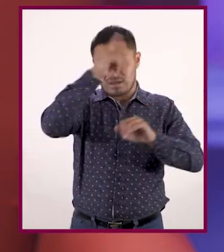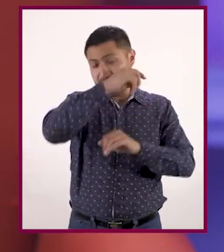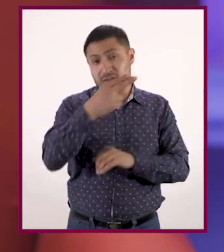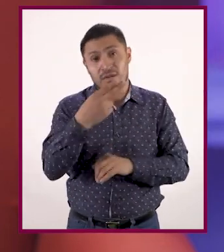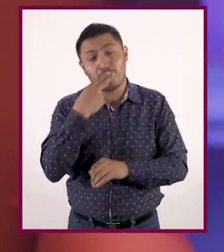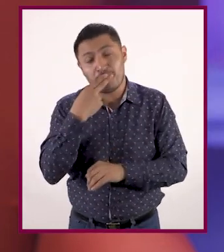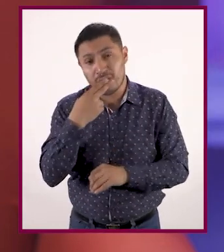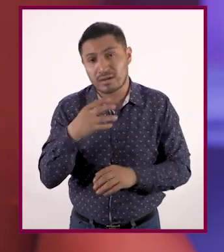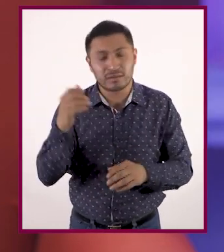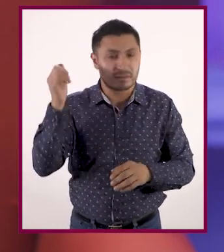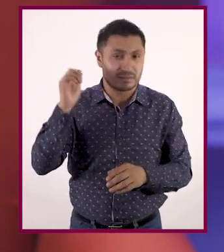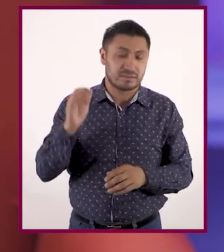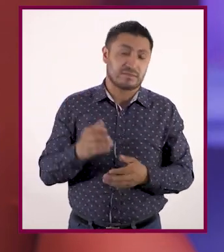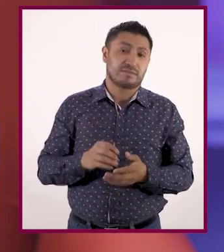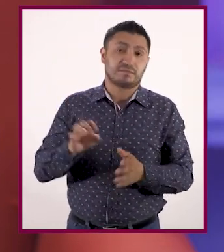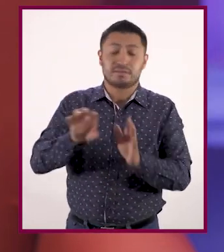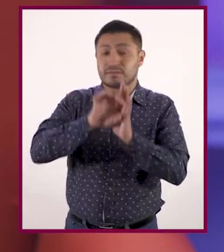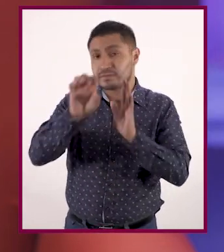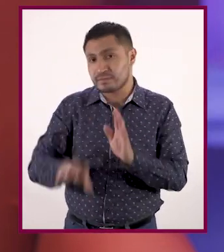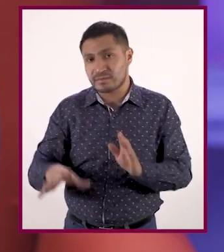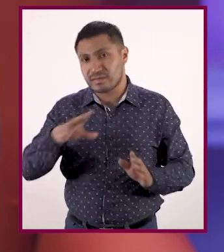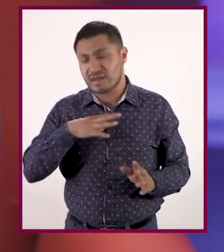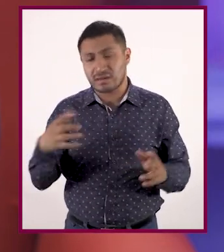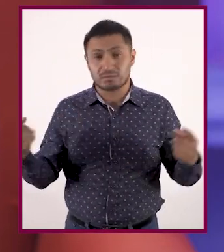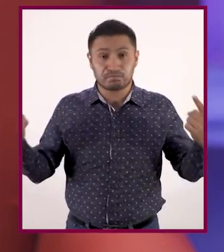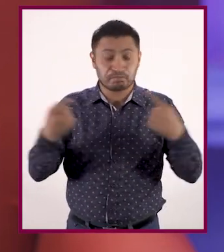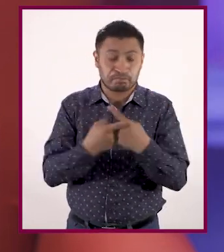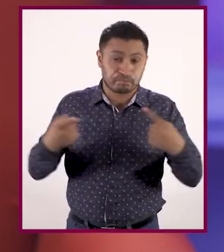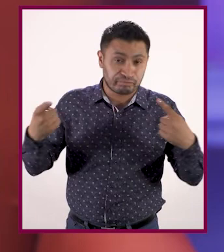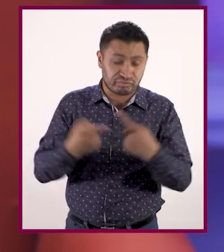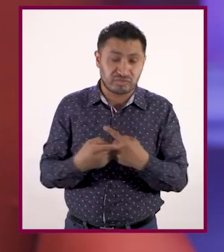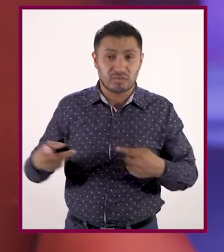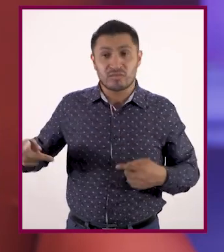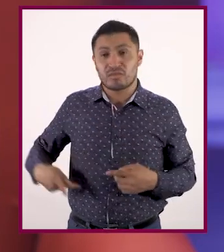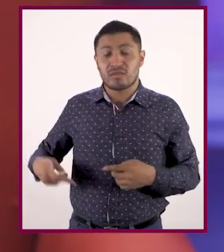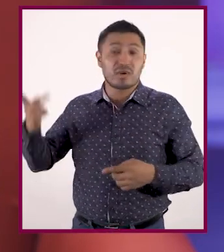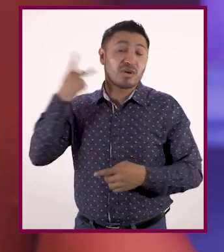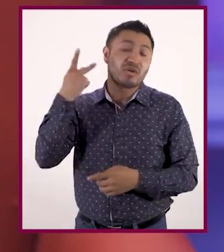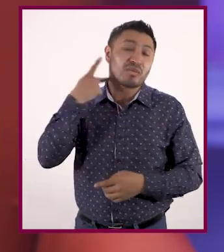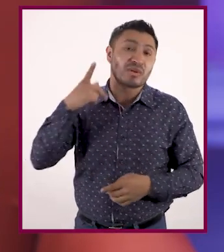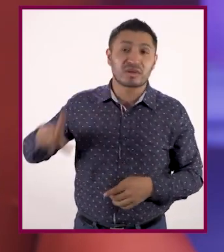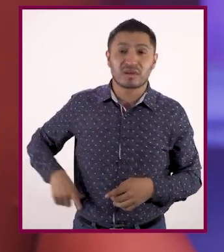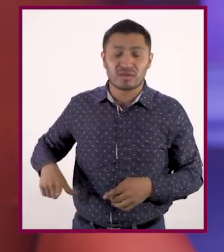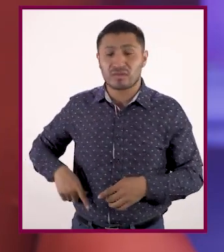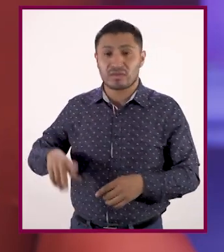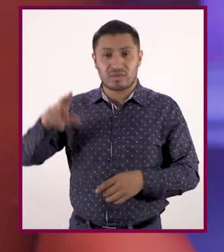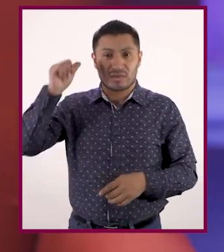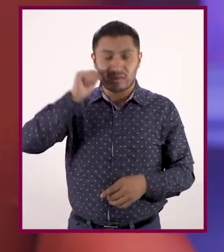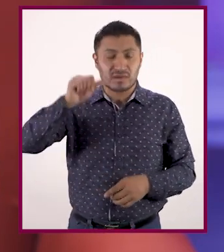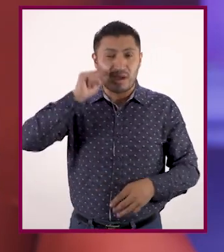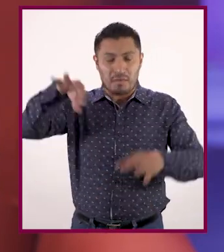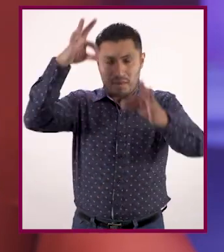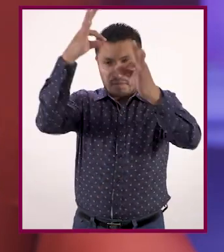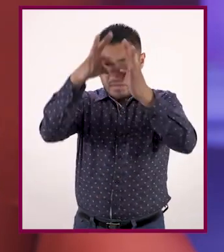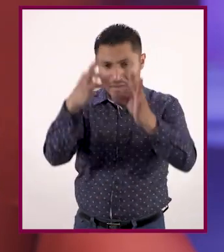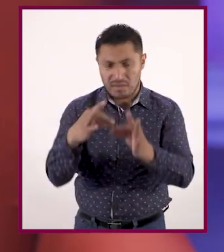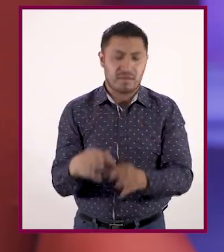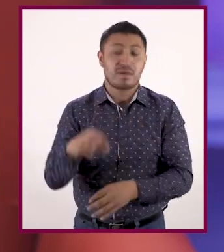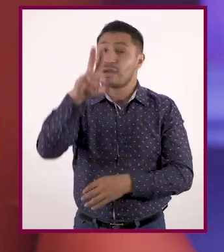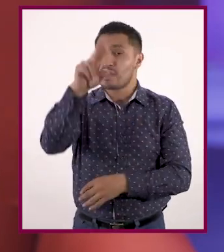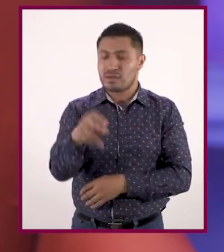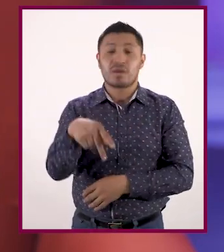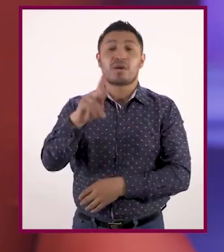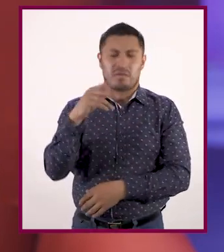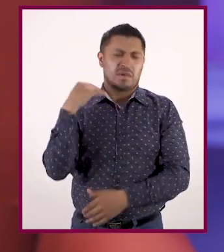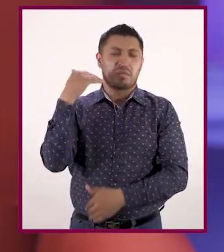pues siempre que existe una tensión entre las fuerzas las políticas de gobierno no siempre van a cumplir con lo que idealmente se busca pero siempre se va a